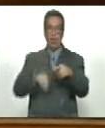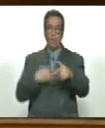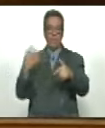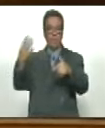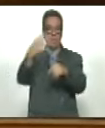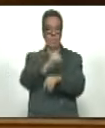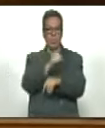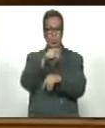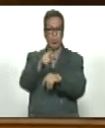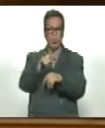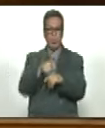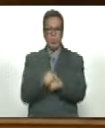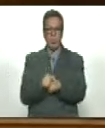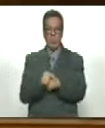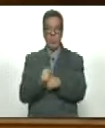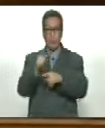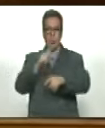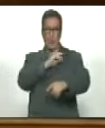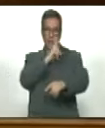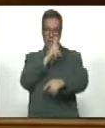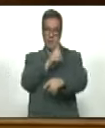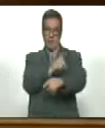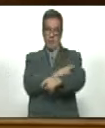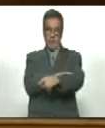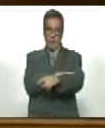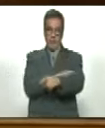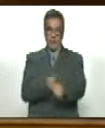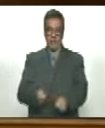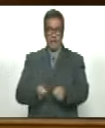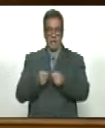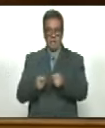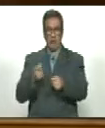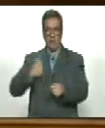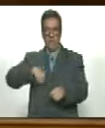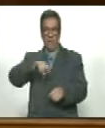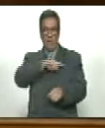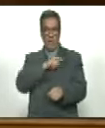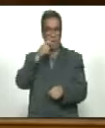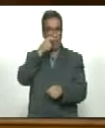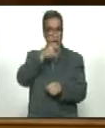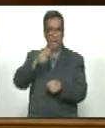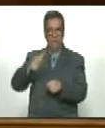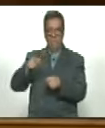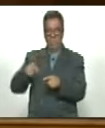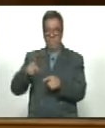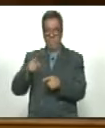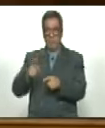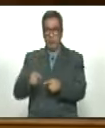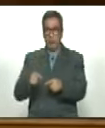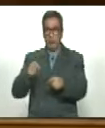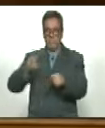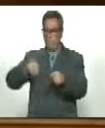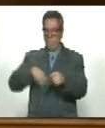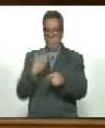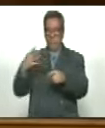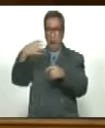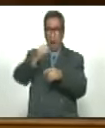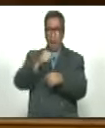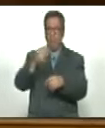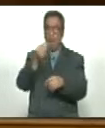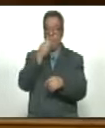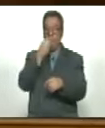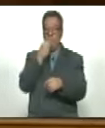Logramos, con la fuerza y la tenacidad de nuestro pueblo, que cuando nos impidieron comprar los